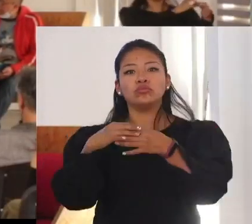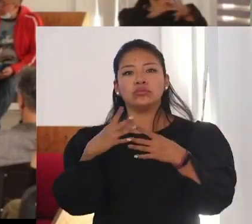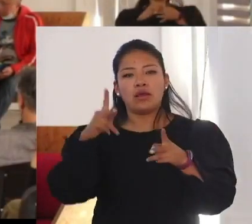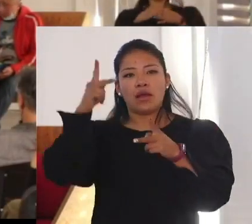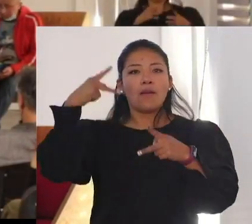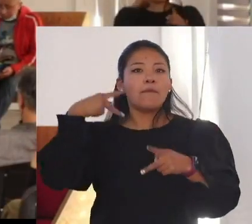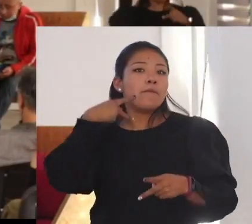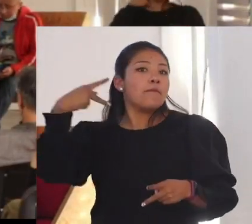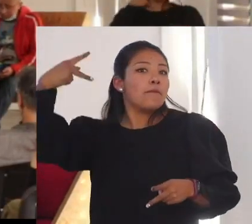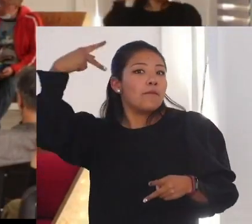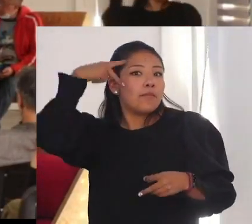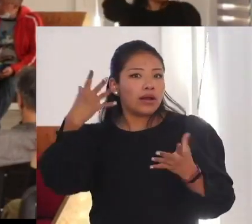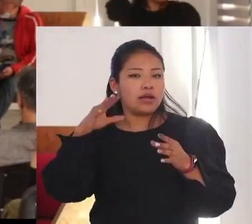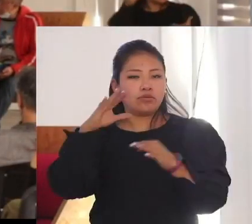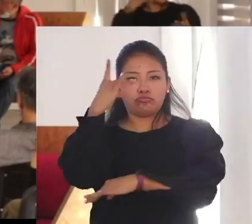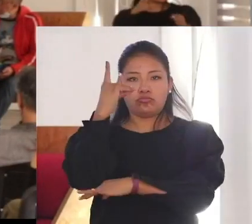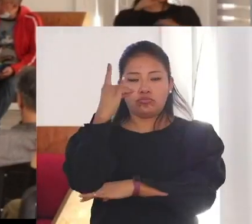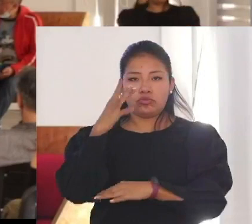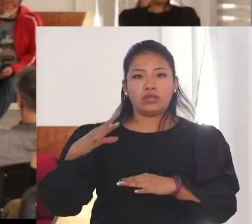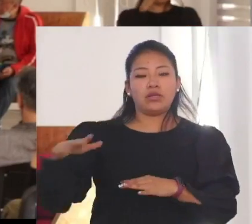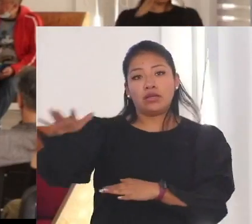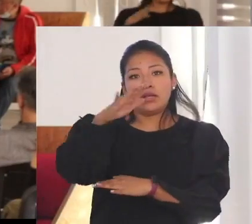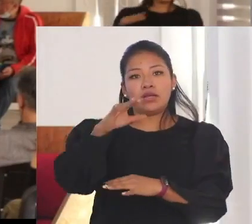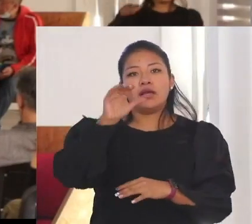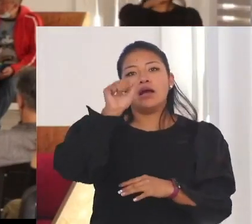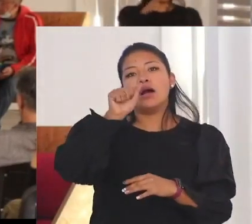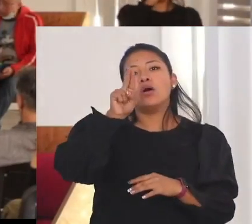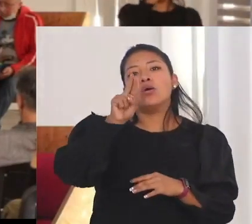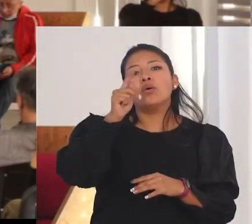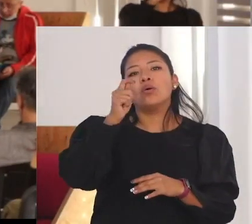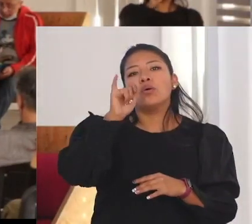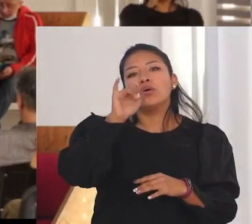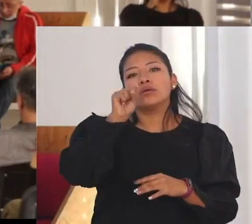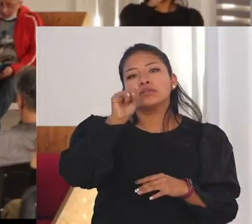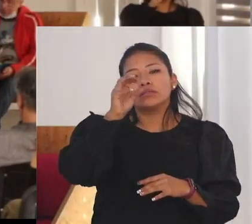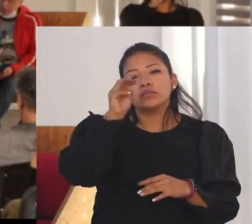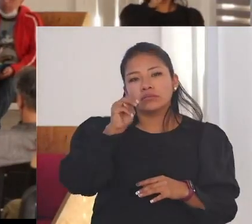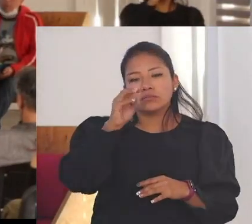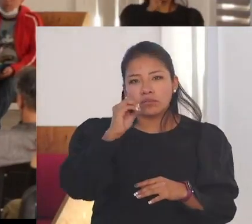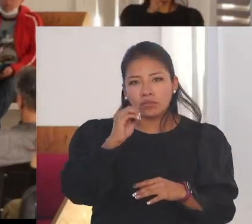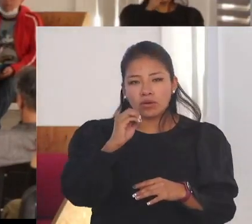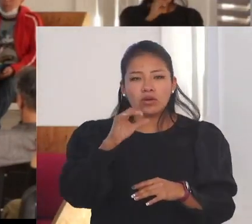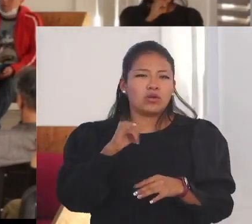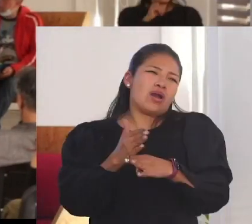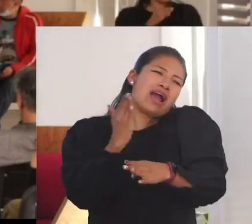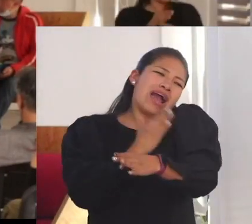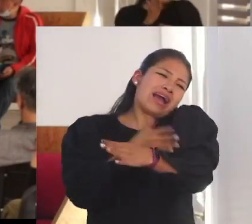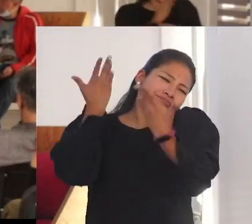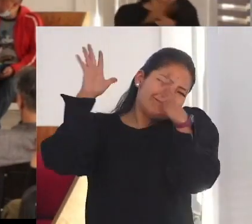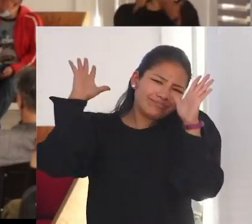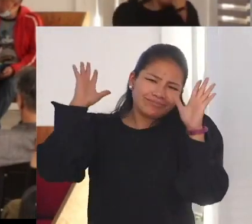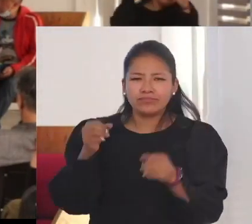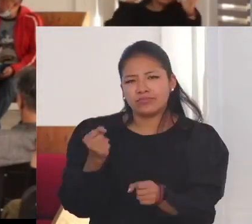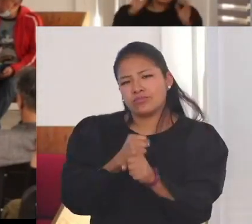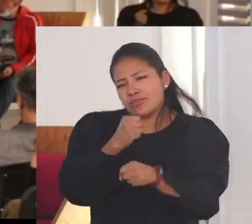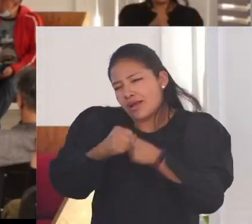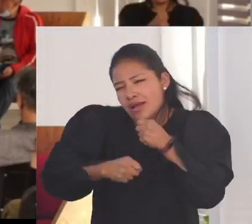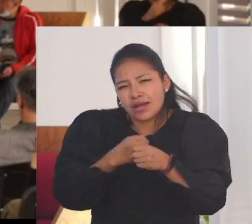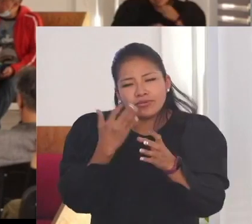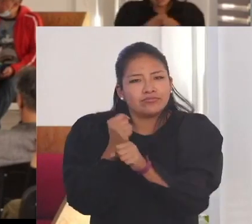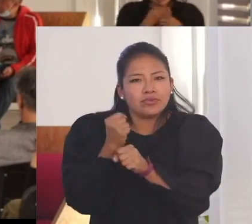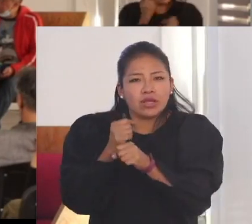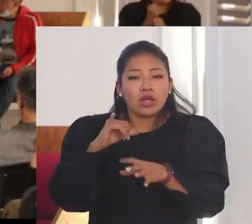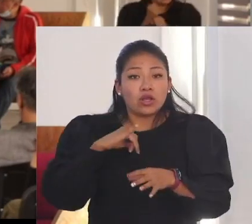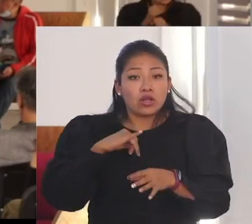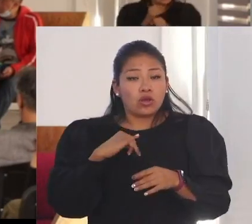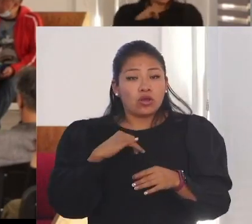a unos meses de cumplir 14 años y de labor ardua en el país de algo que sí nos sentimos orgullosos como